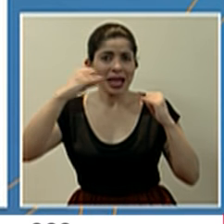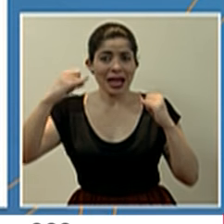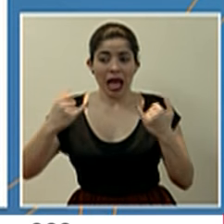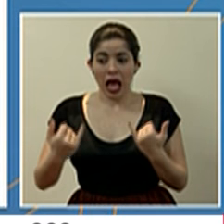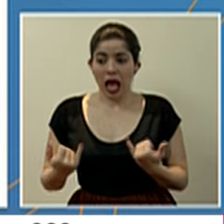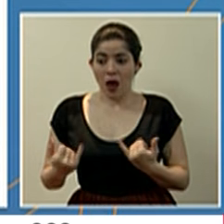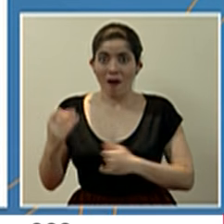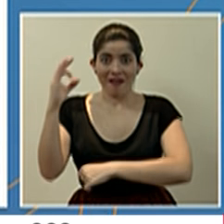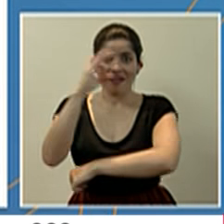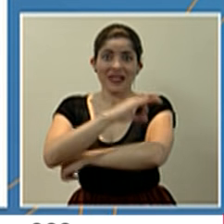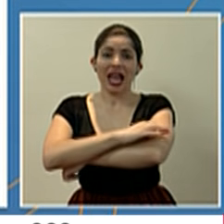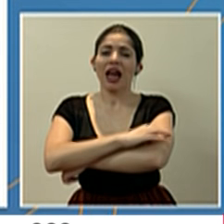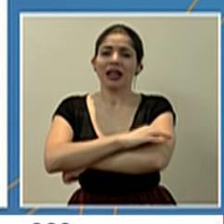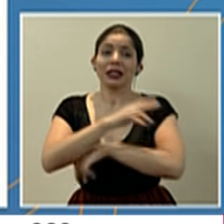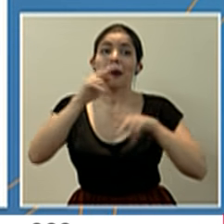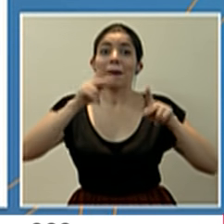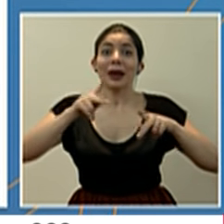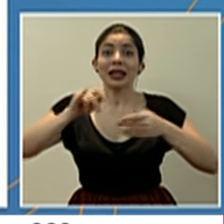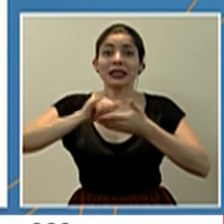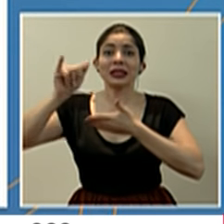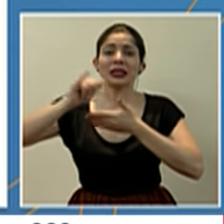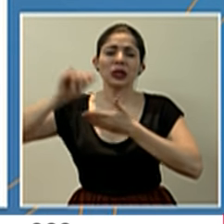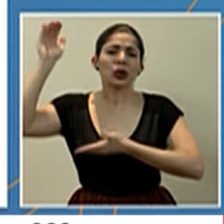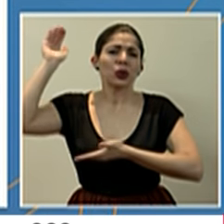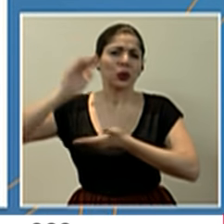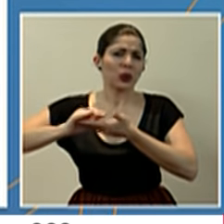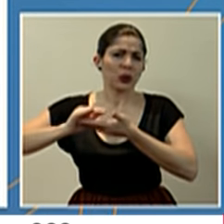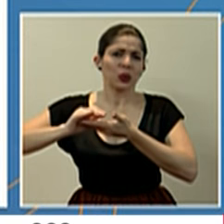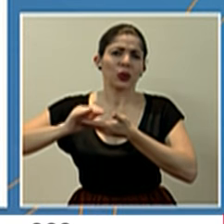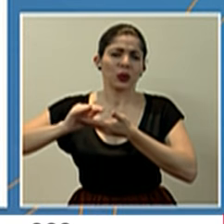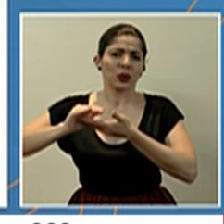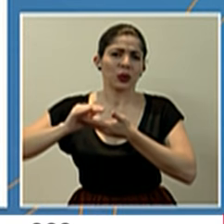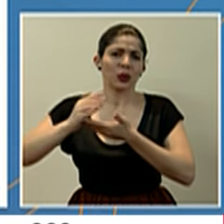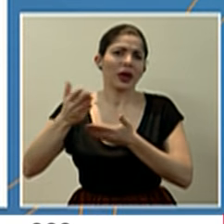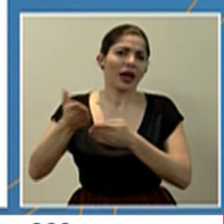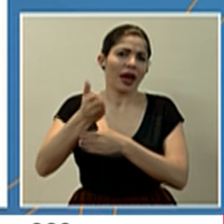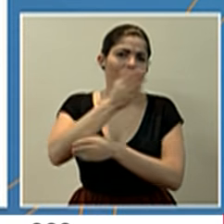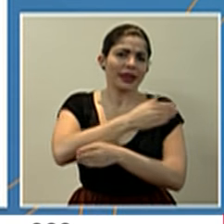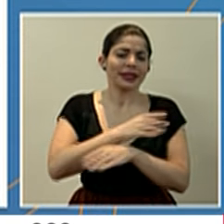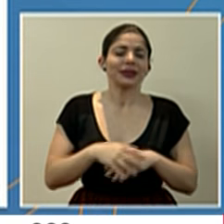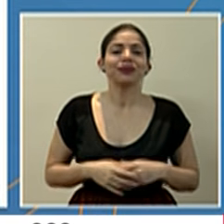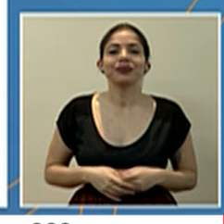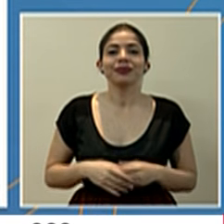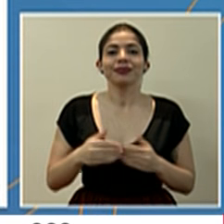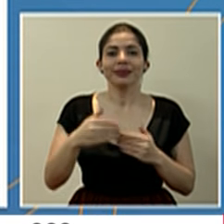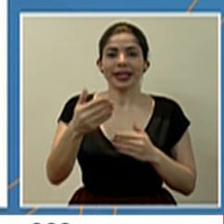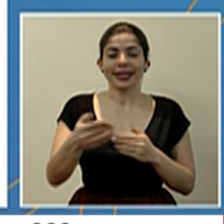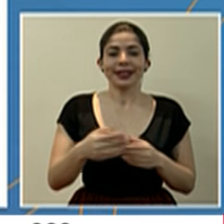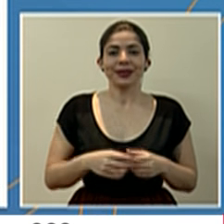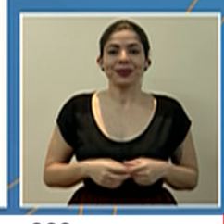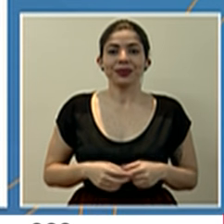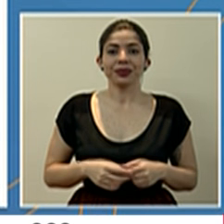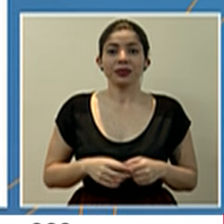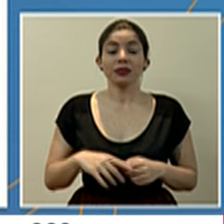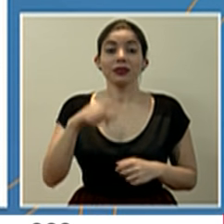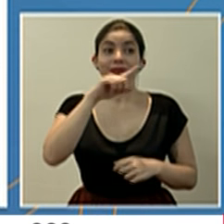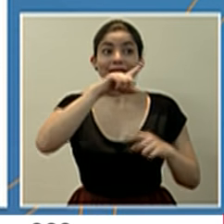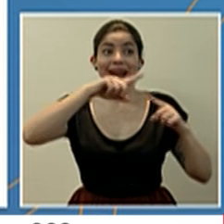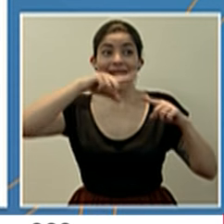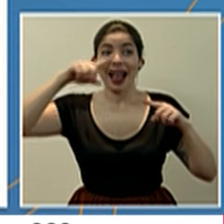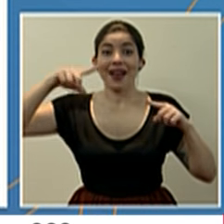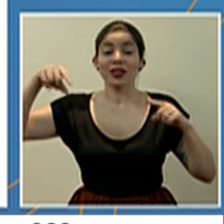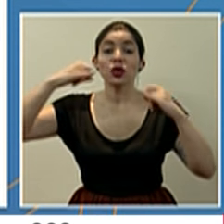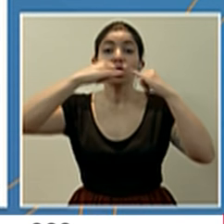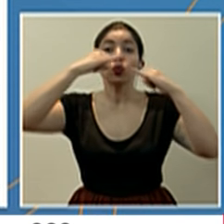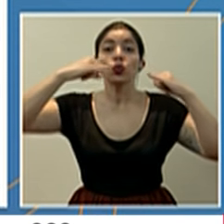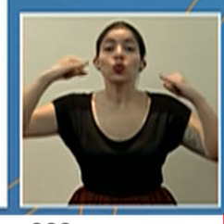este periodo la cantidad de personas saliendo es bastante menos de lo habitual. Siguiente. Este gráfico, la línea